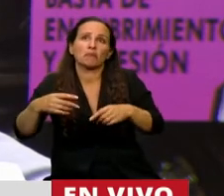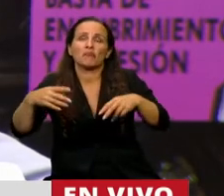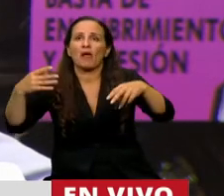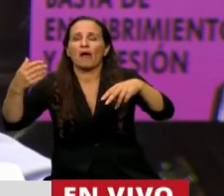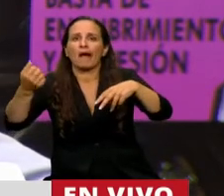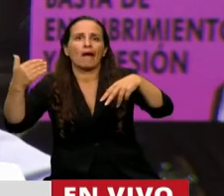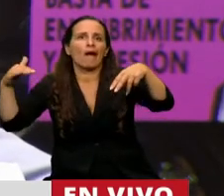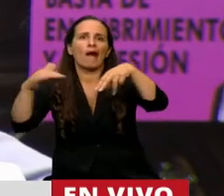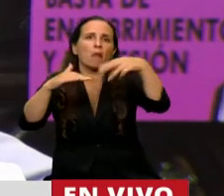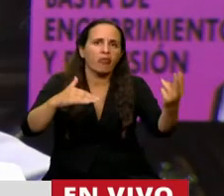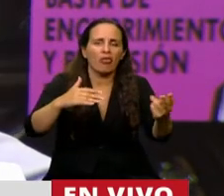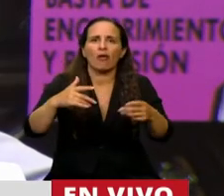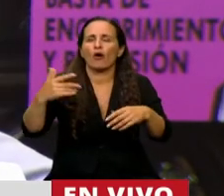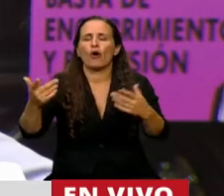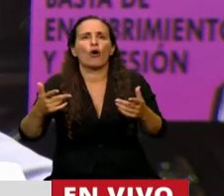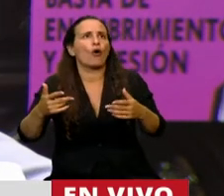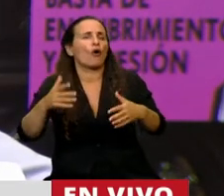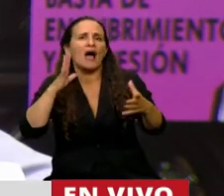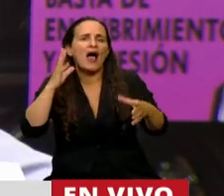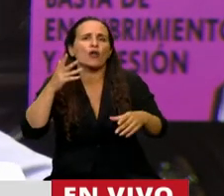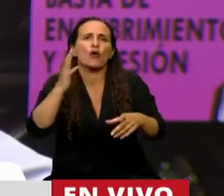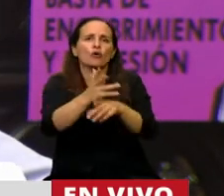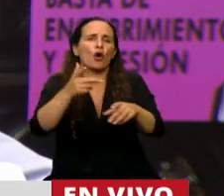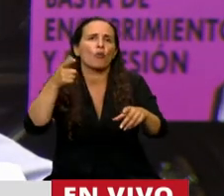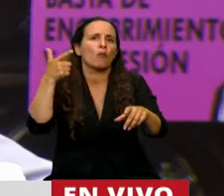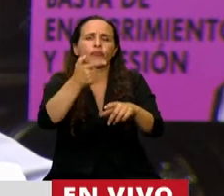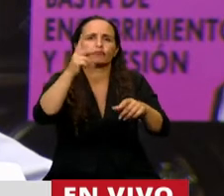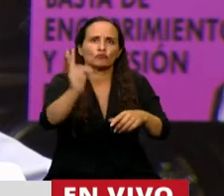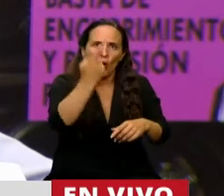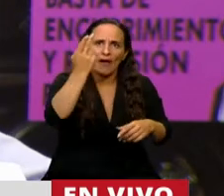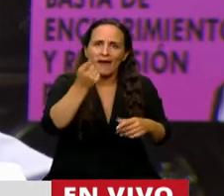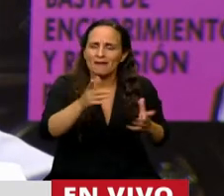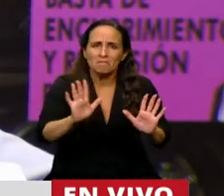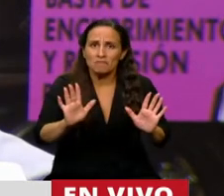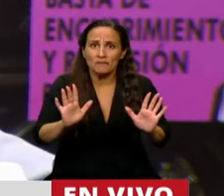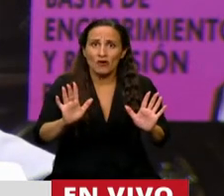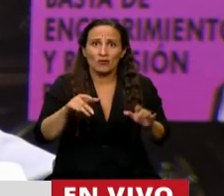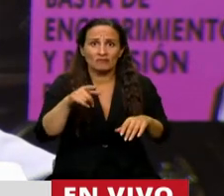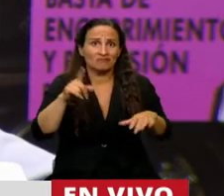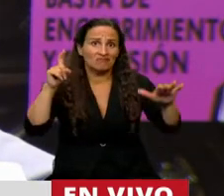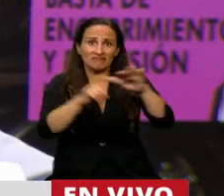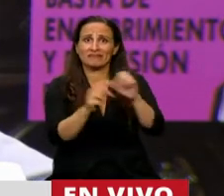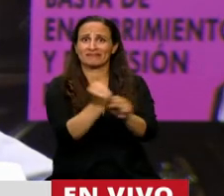o de otra carácter o de la inseguridad, sino que sucede en un acto de servicio.